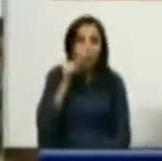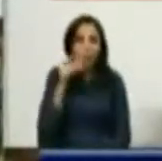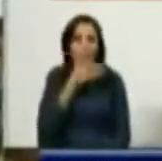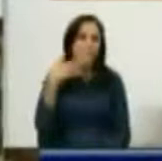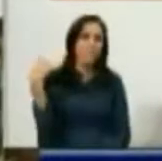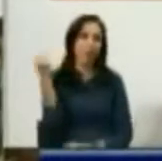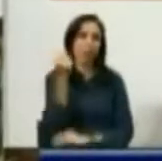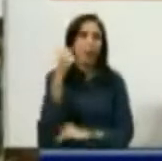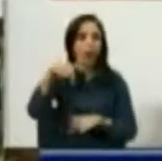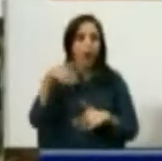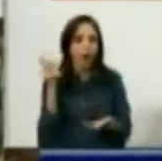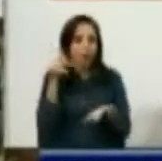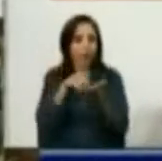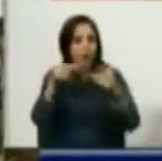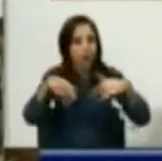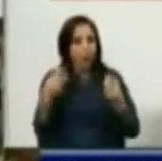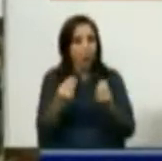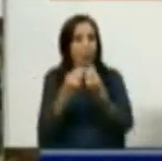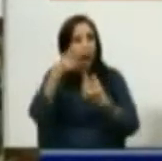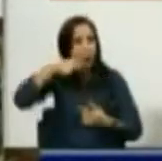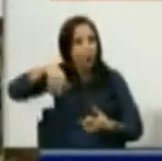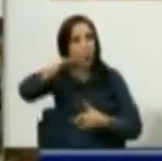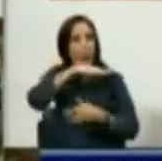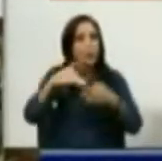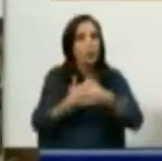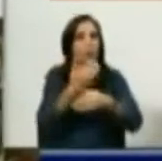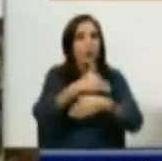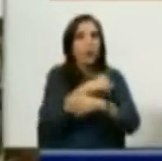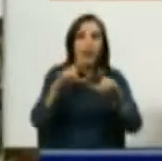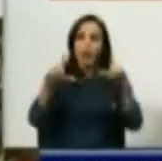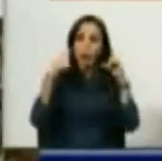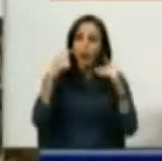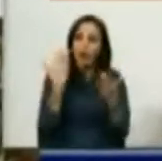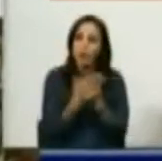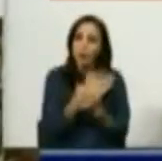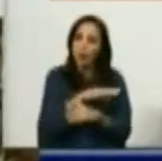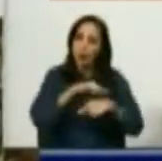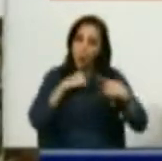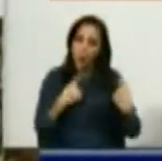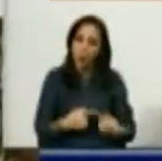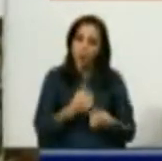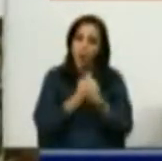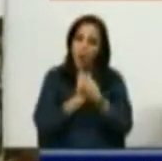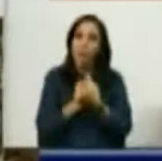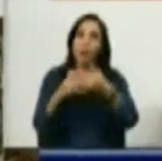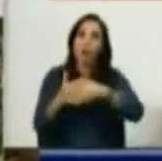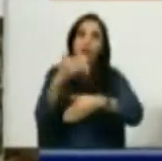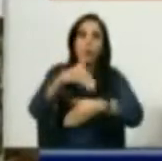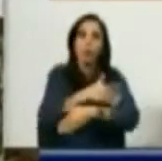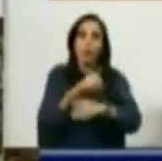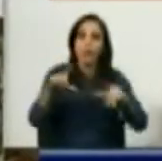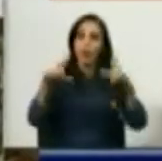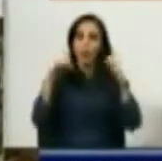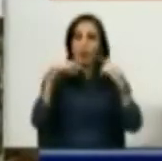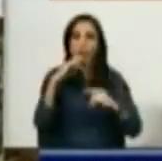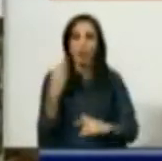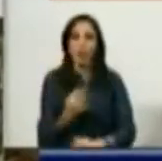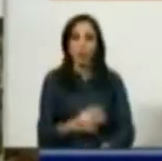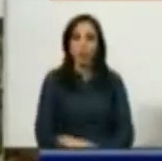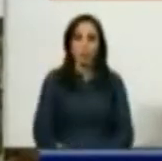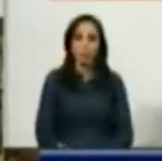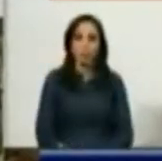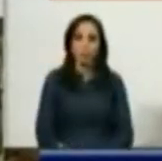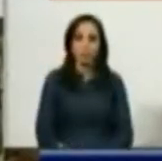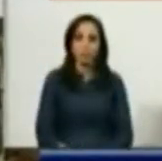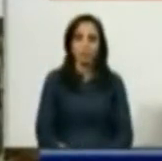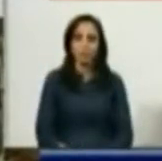ligas y vienen para acá a jugar con su pueblo para que los vean tienen el corazón de los tiburones de la guaira en el corazón el corazón aquí